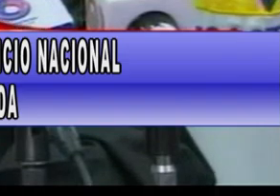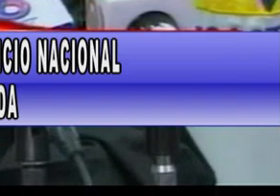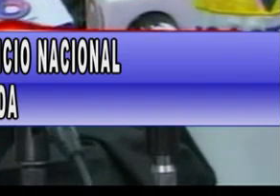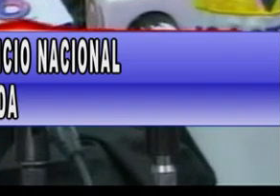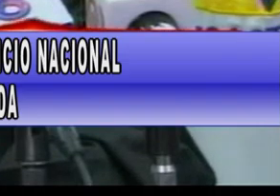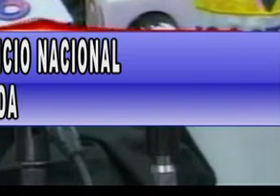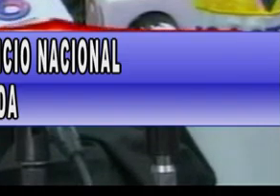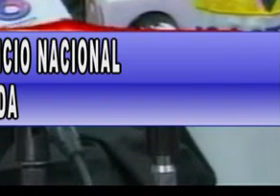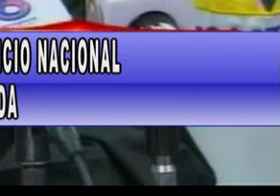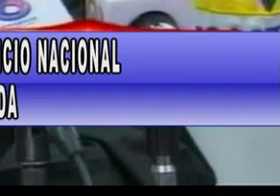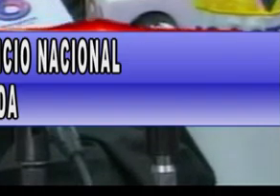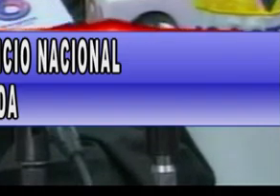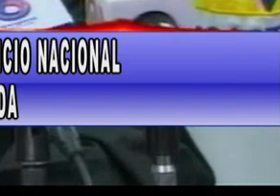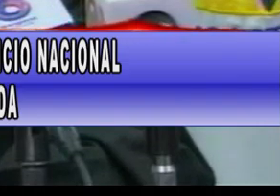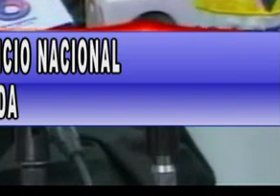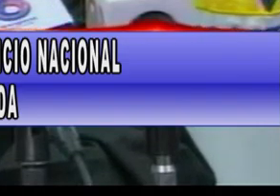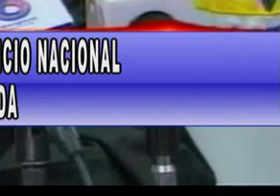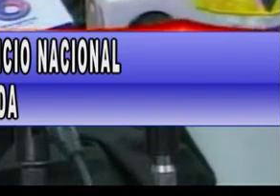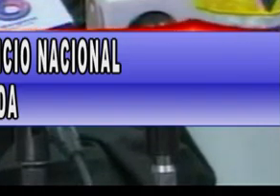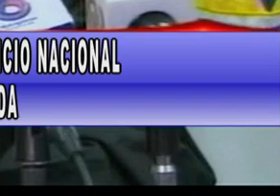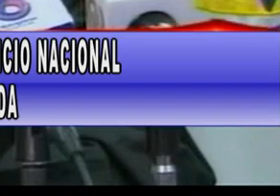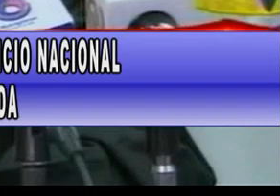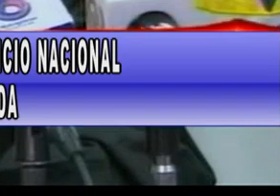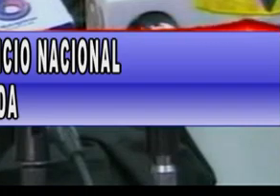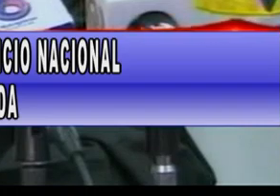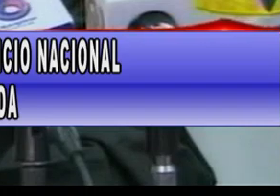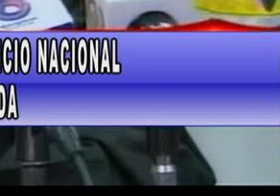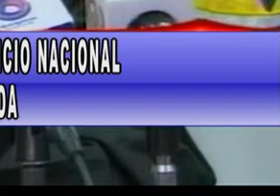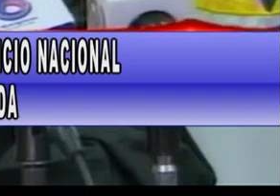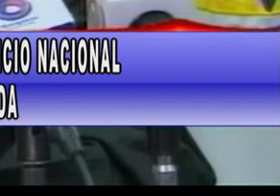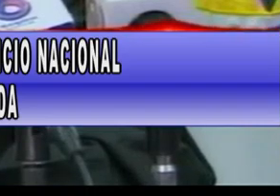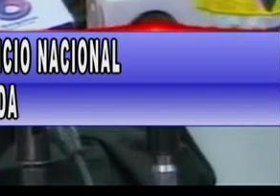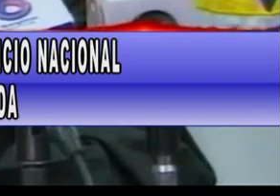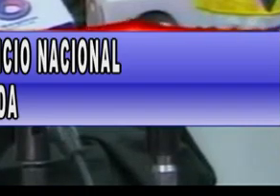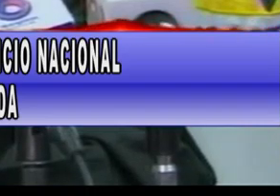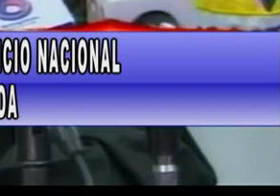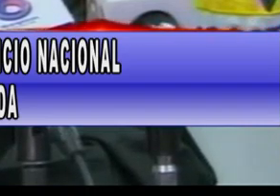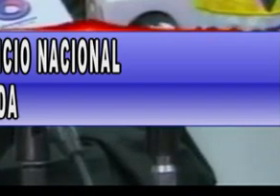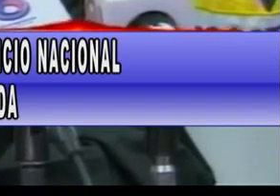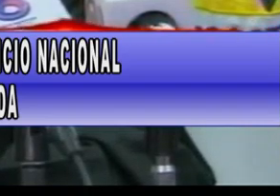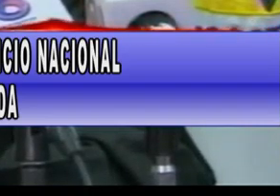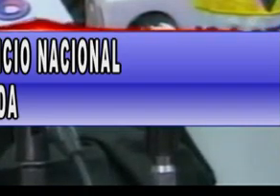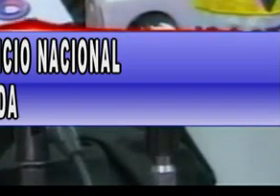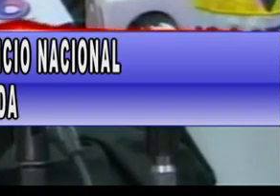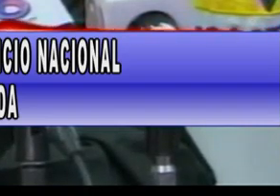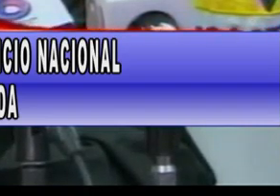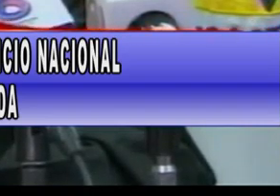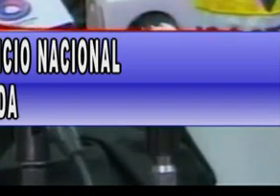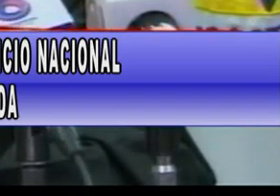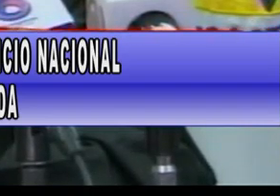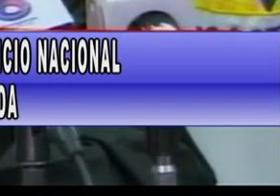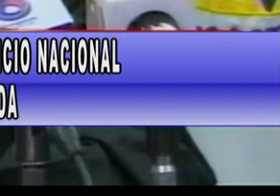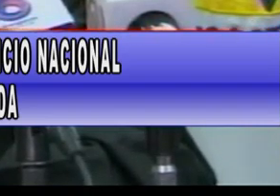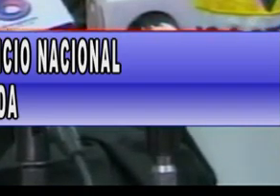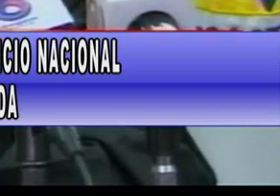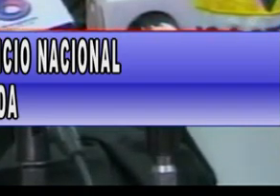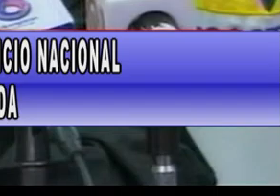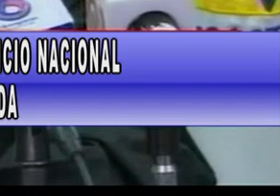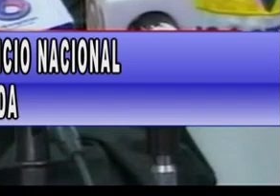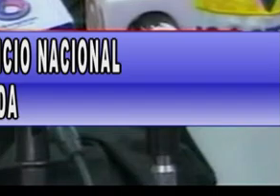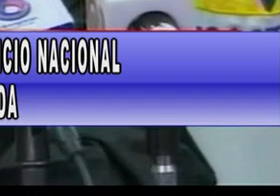logremos reducir al mínimo los daños humanos frente a eventos naturales, lo vamos a ir